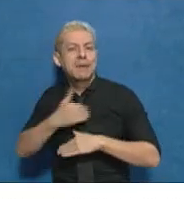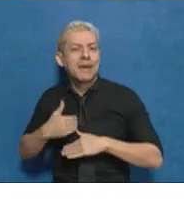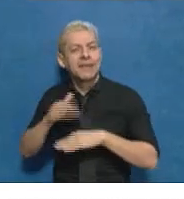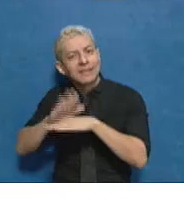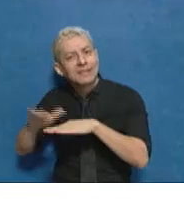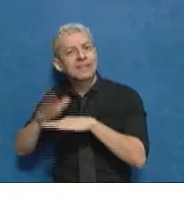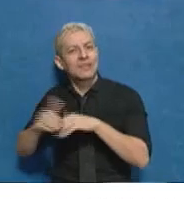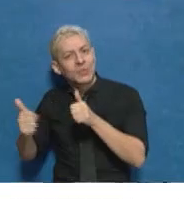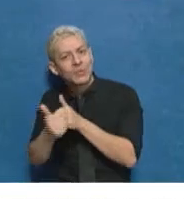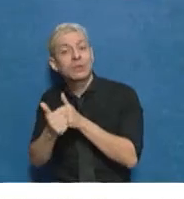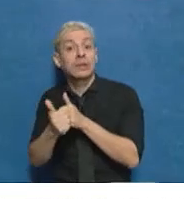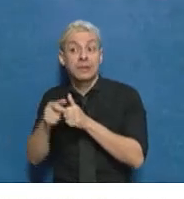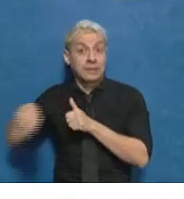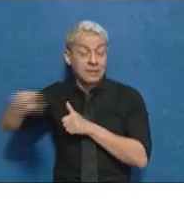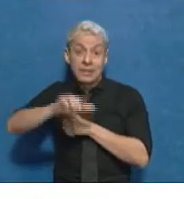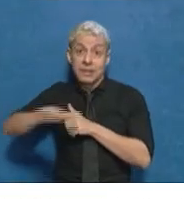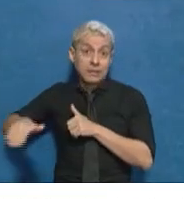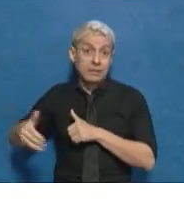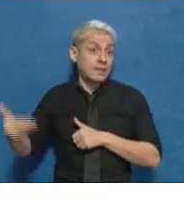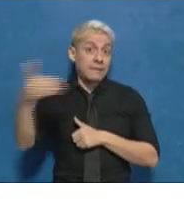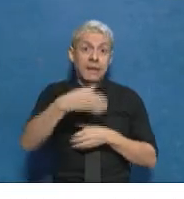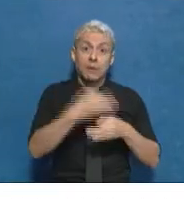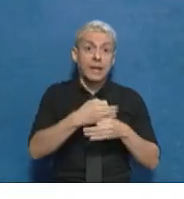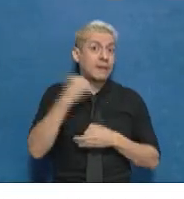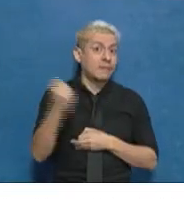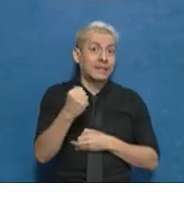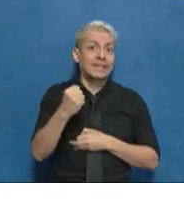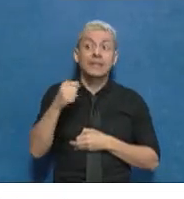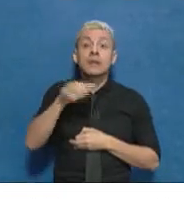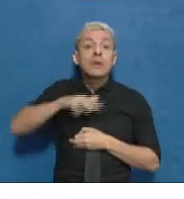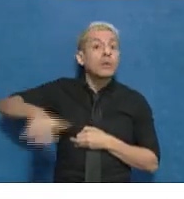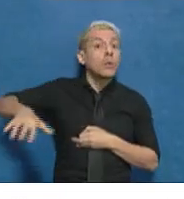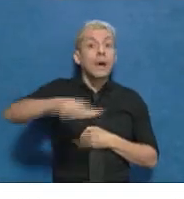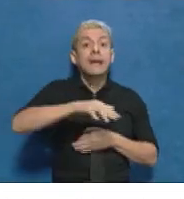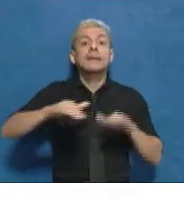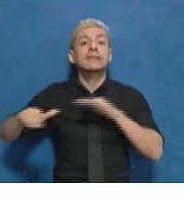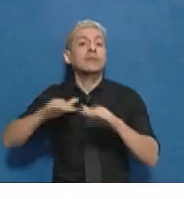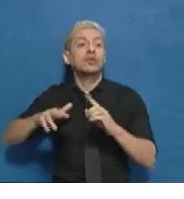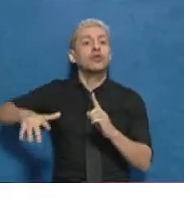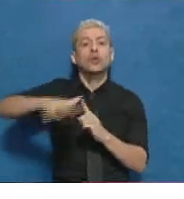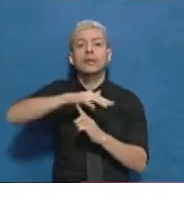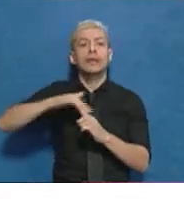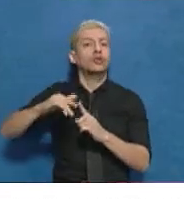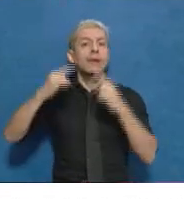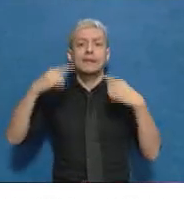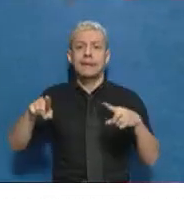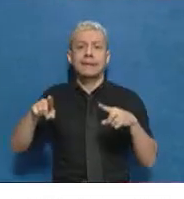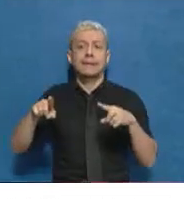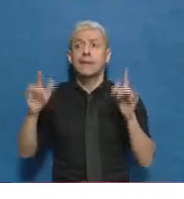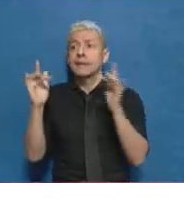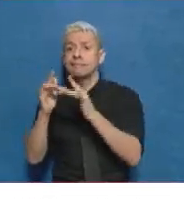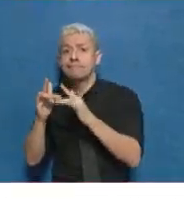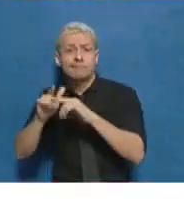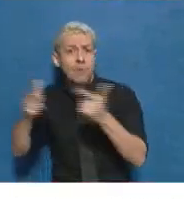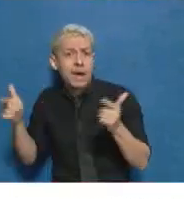venir a la escuela porque esta zona es un, tiene una realidad diferente a las demás, entonces no todos tienen